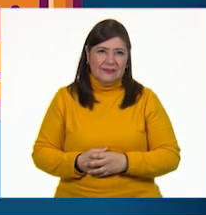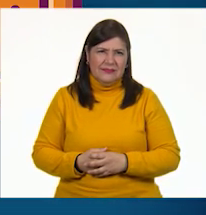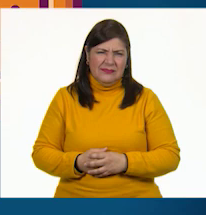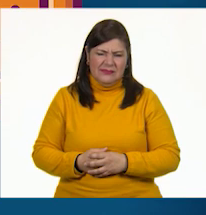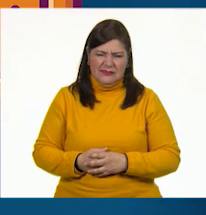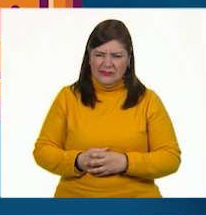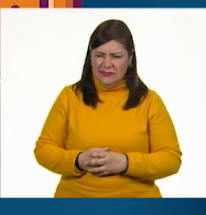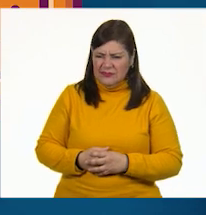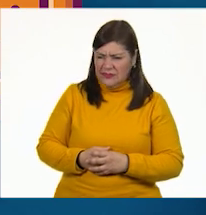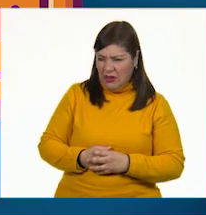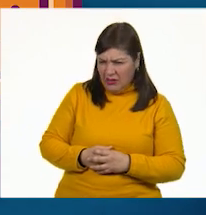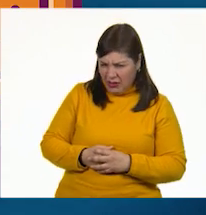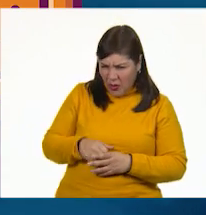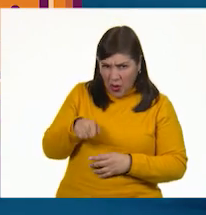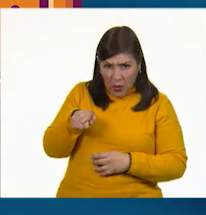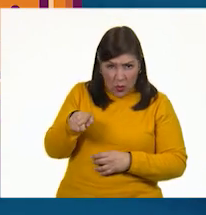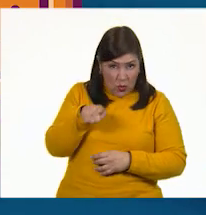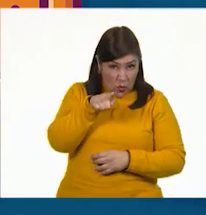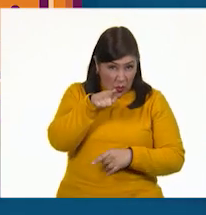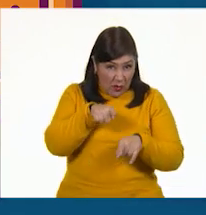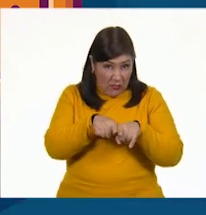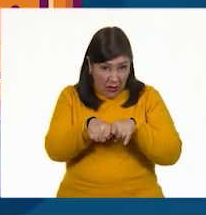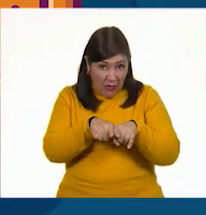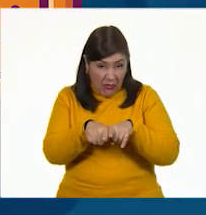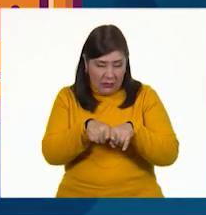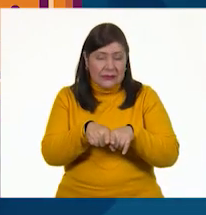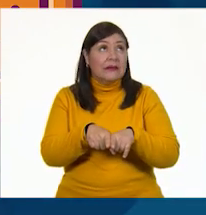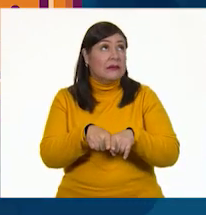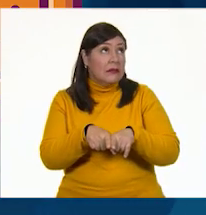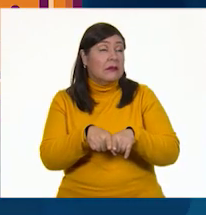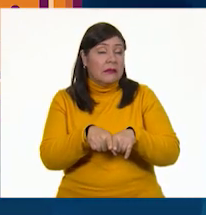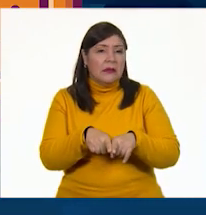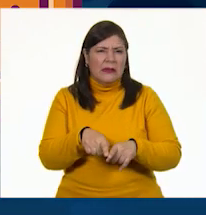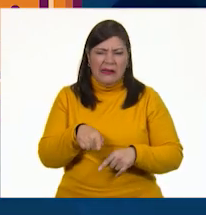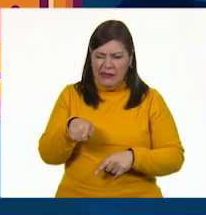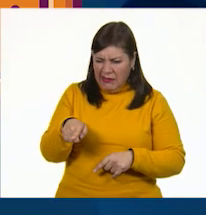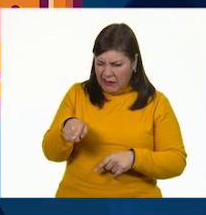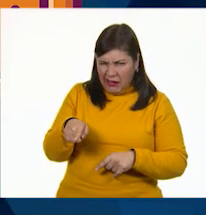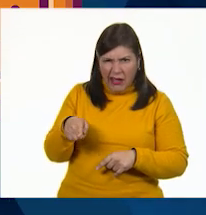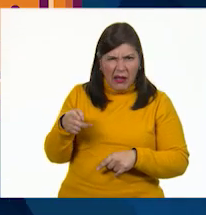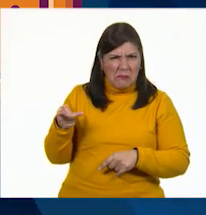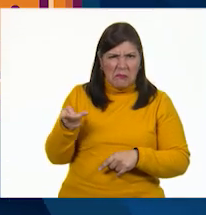¿Es tu hermanito? Ajá. ¿Qué tiene en las piernas?